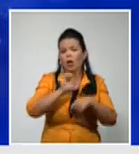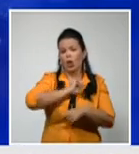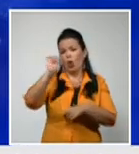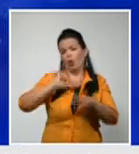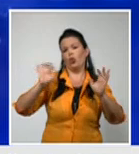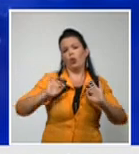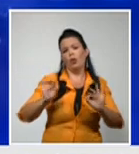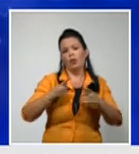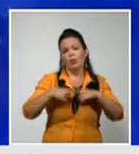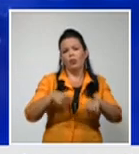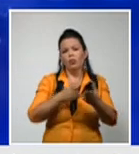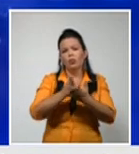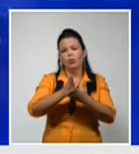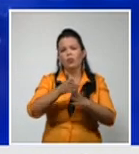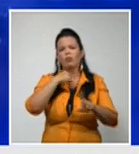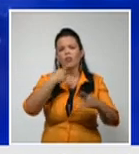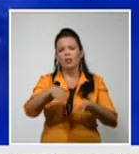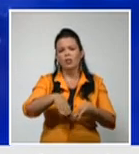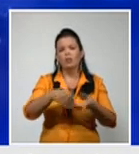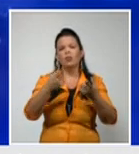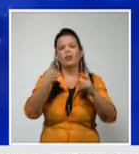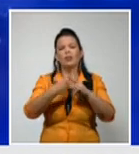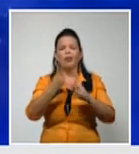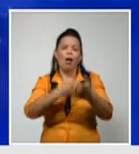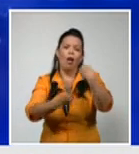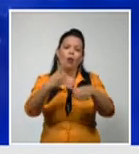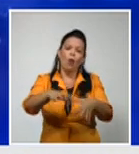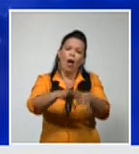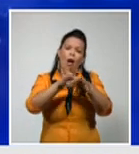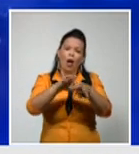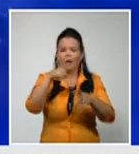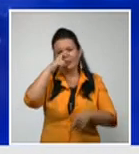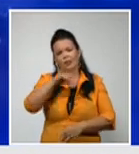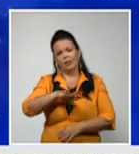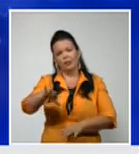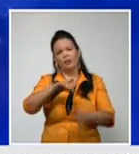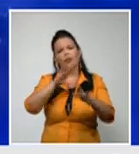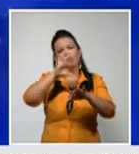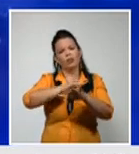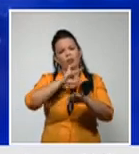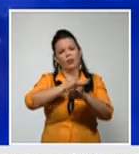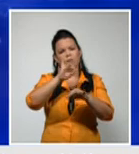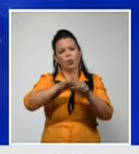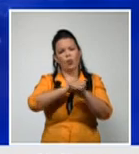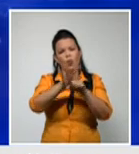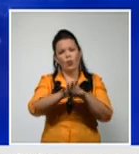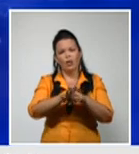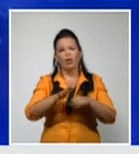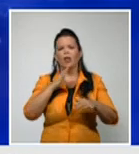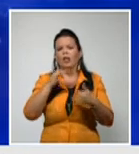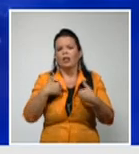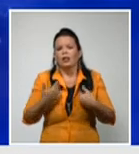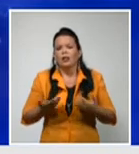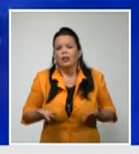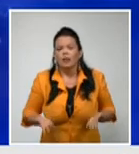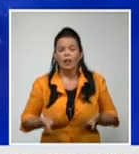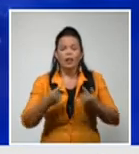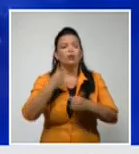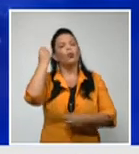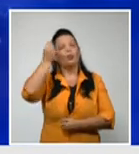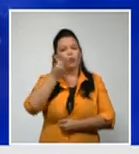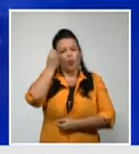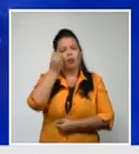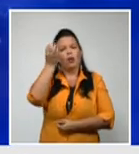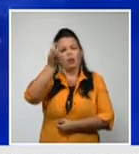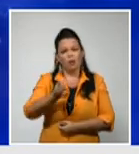y el tema de los menores de edad que siguen resultando positivos, pues es un tema muy preocupante para nuestra